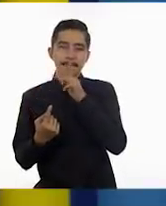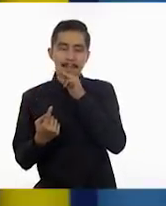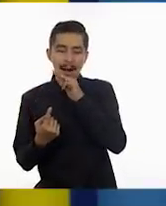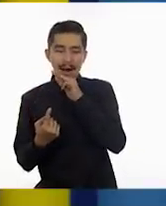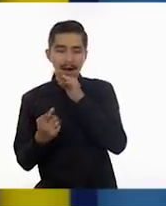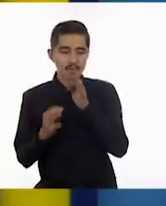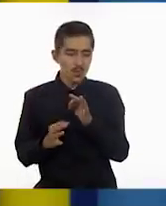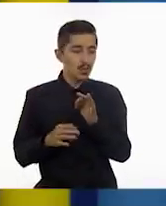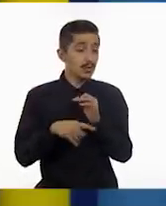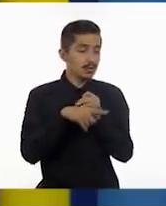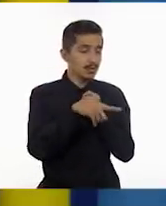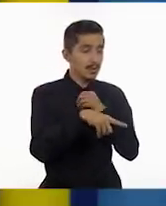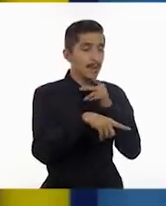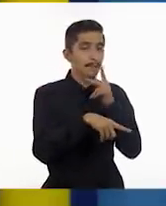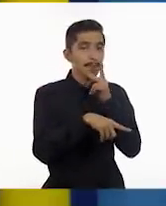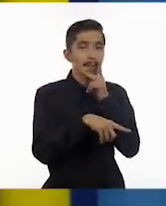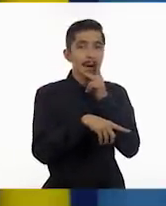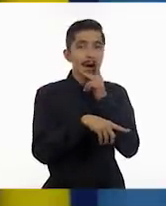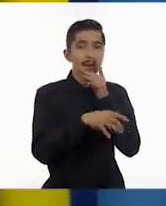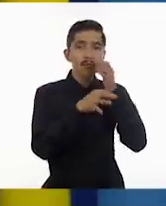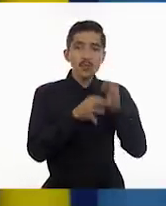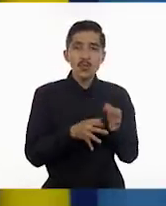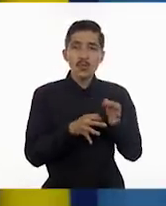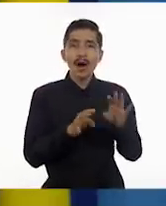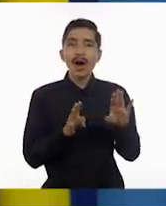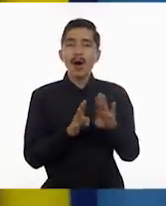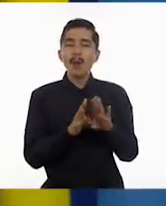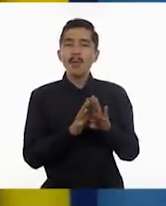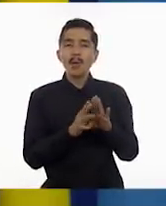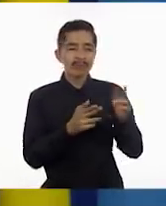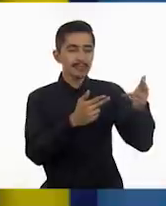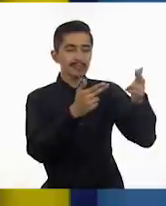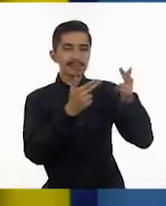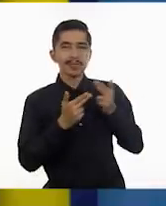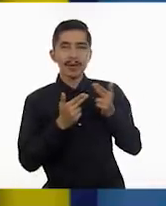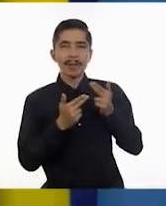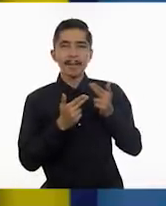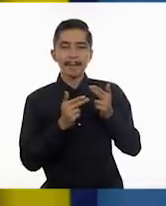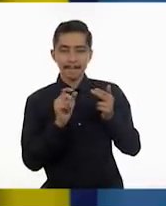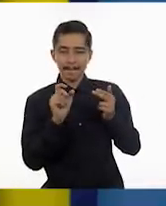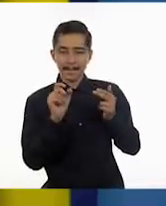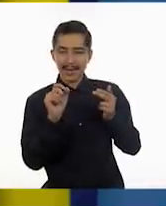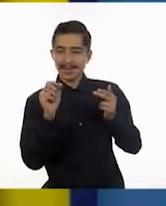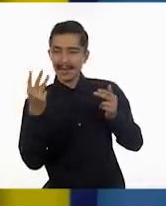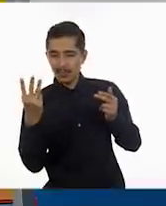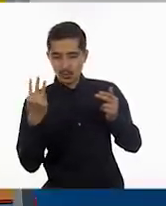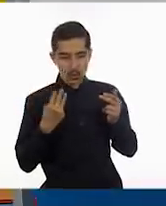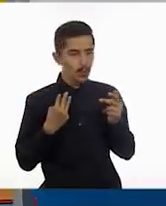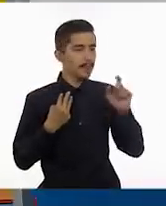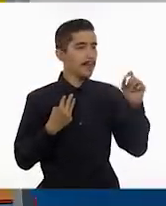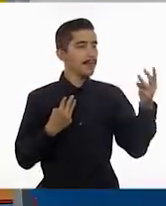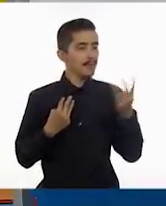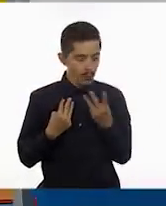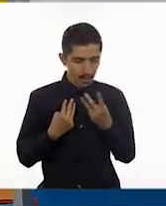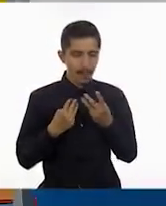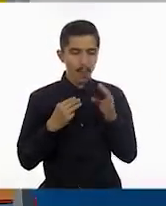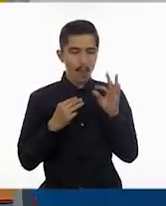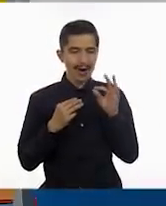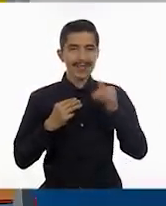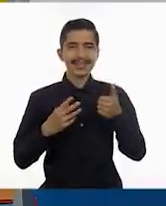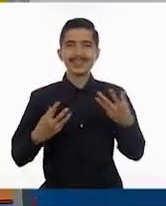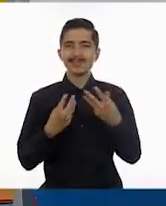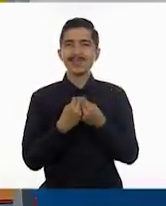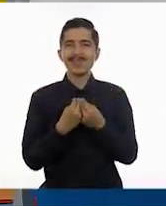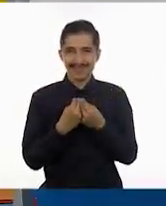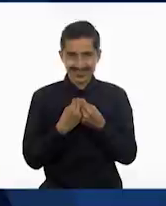es cierto? Es decir, cada uno de ellos pone la mitad de cromosomas que conformará a un nuevo ser. Muy bien. Si se fijan, va a